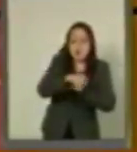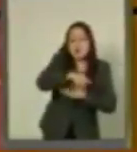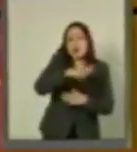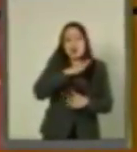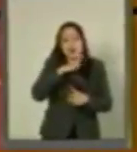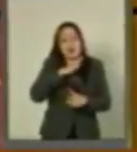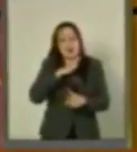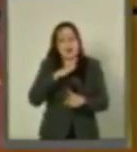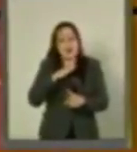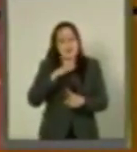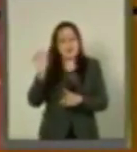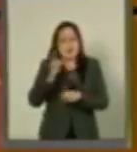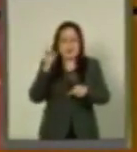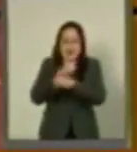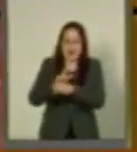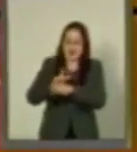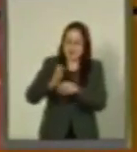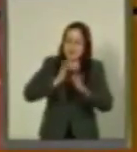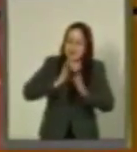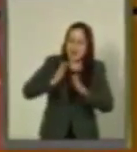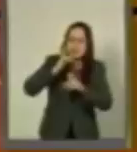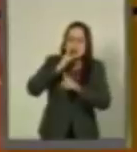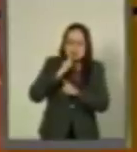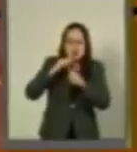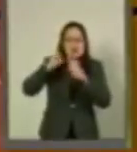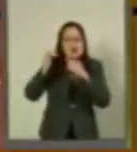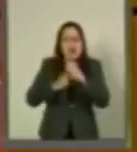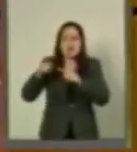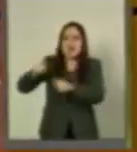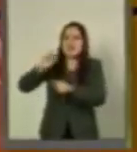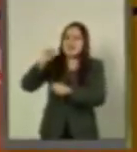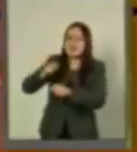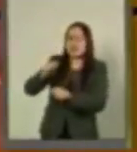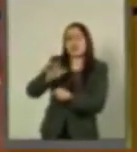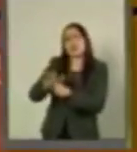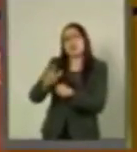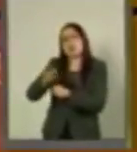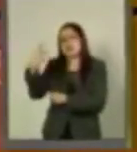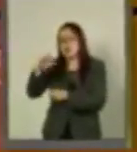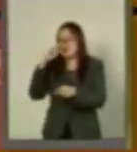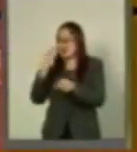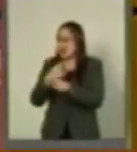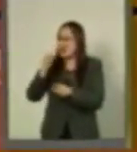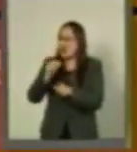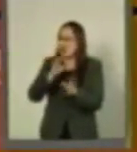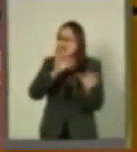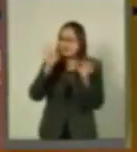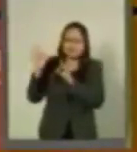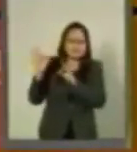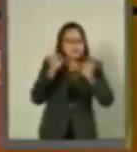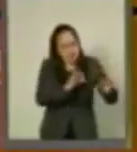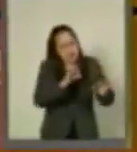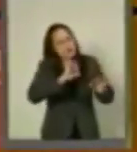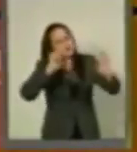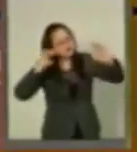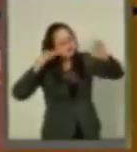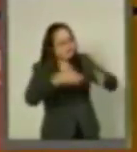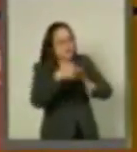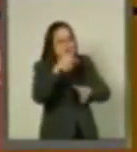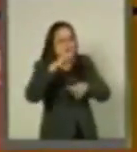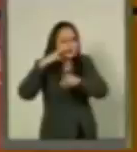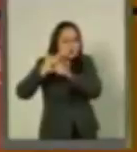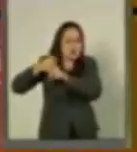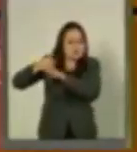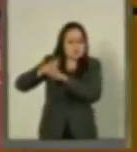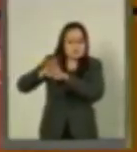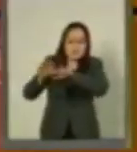Armadas, de las Fuerzas Federales, perdón, les imponemos un desgaste inmerecido y las distraemos de las tareas que por ley les